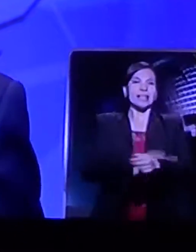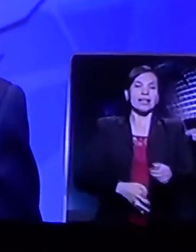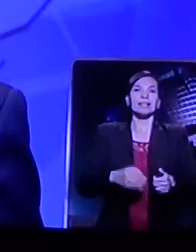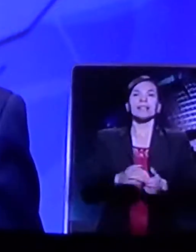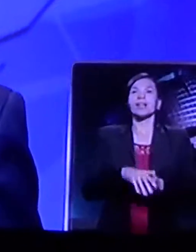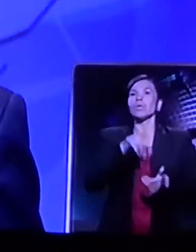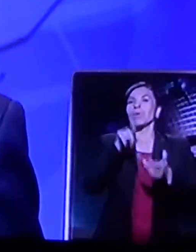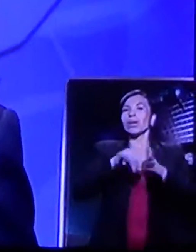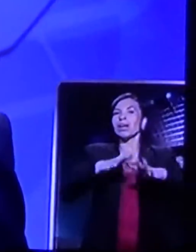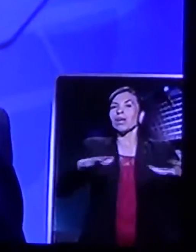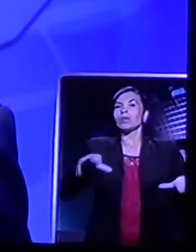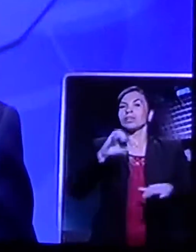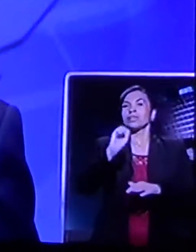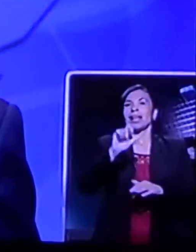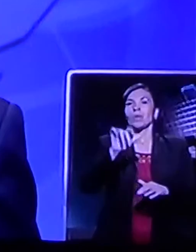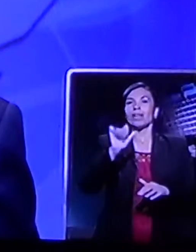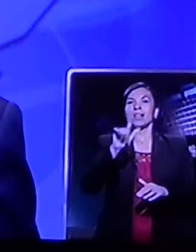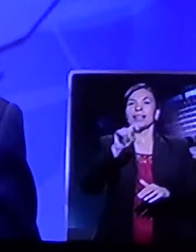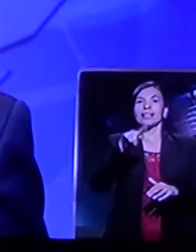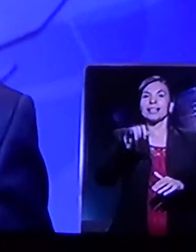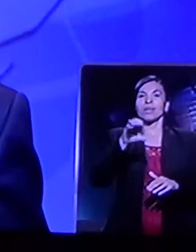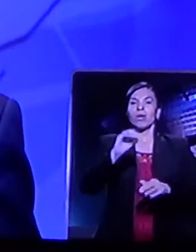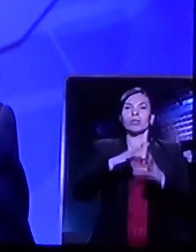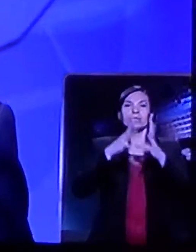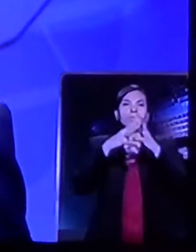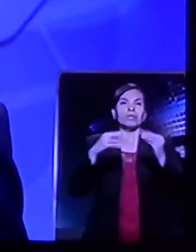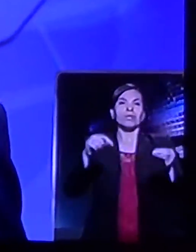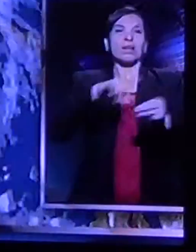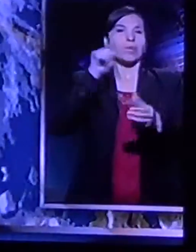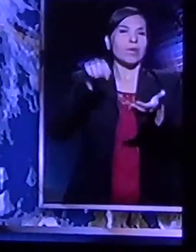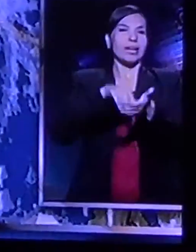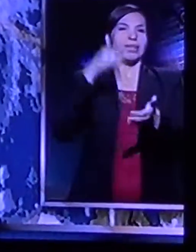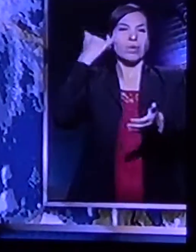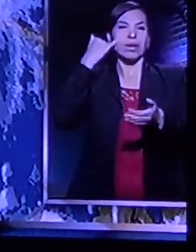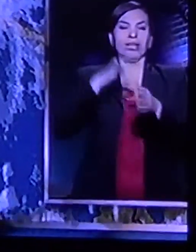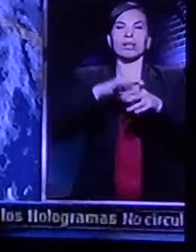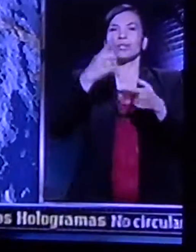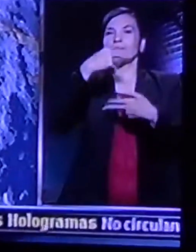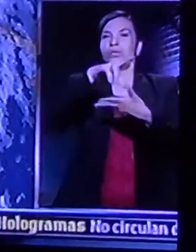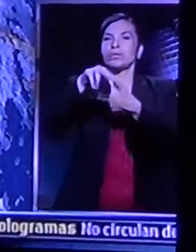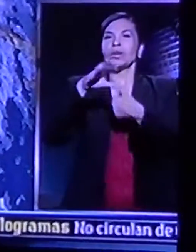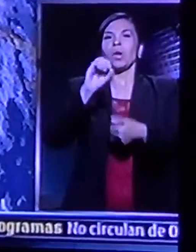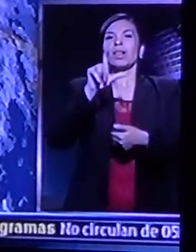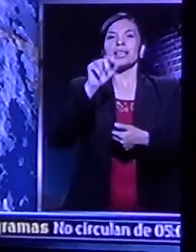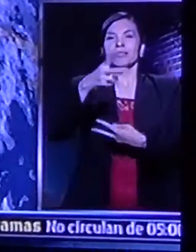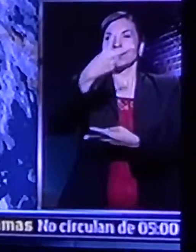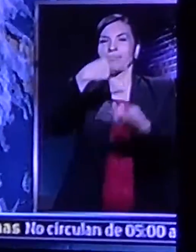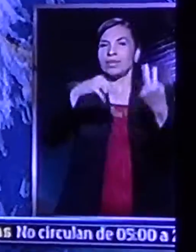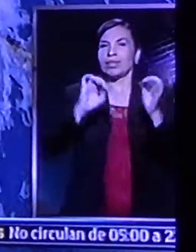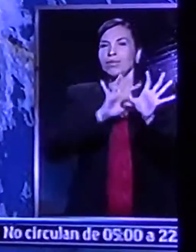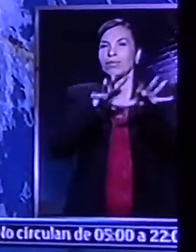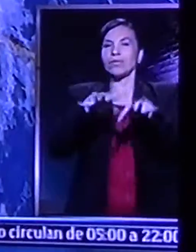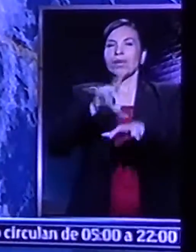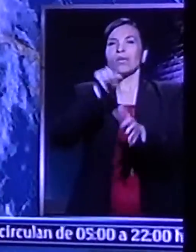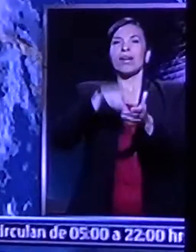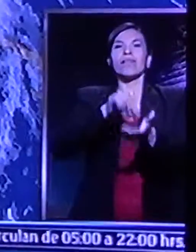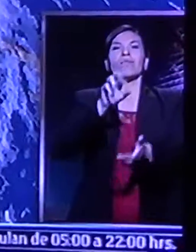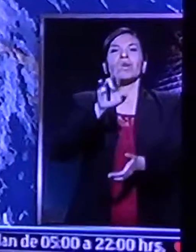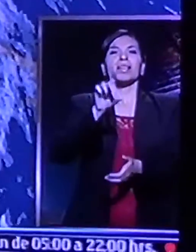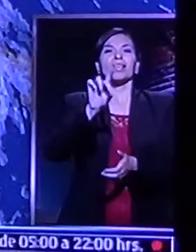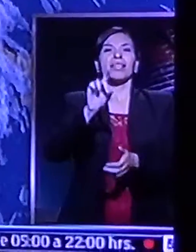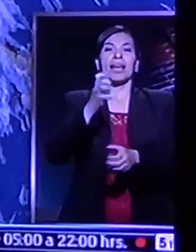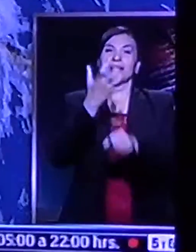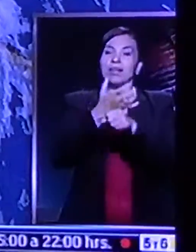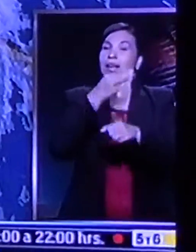tardes. En el Océano Atlántico se aleja de la península de Yucatán la tormenta tropical Colín y se acerca a la Florida y en los Estados Unidos, en